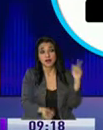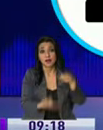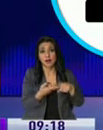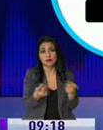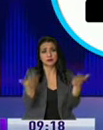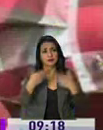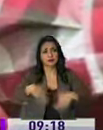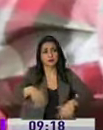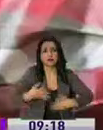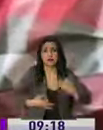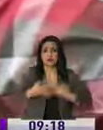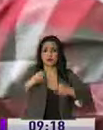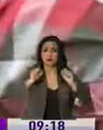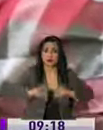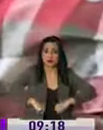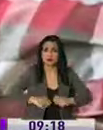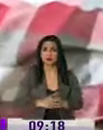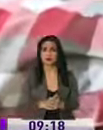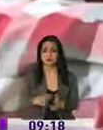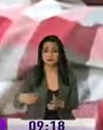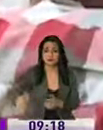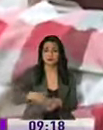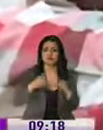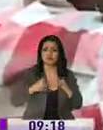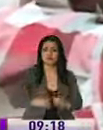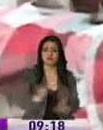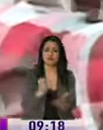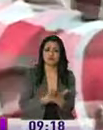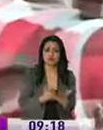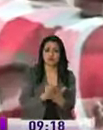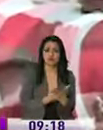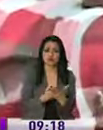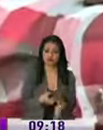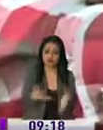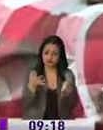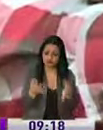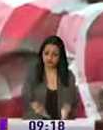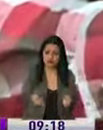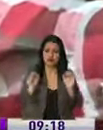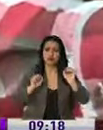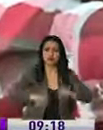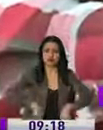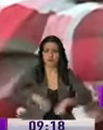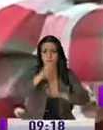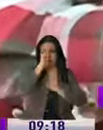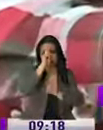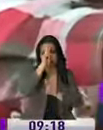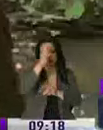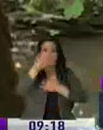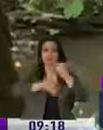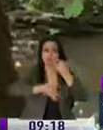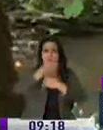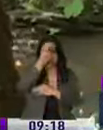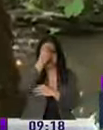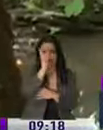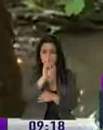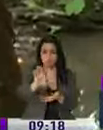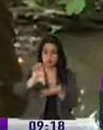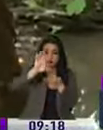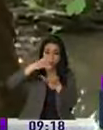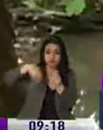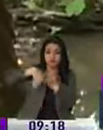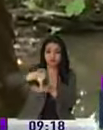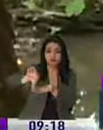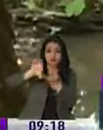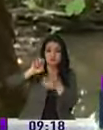hasta que se acabe este juicio. Los afectados afirman que continuarán en su lucha para hacer efectiva la sentencia y poder cobrar ese dinero que servirá para reparar